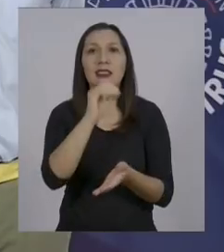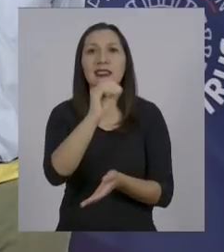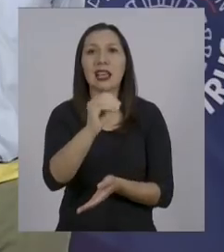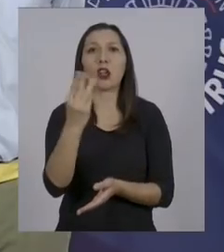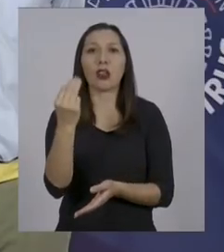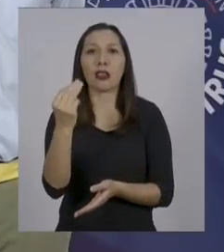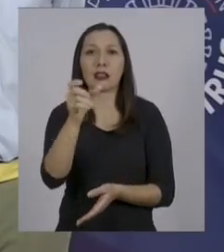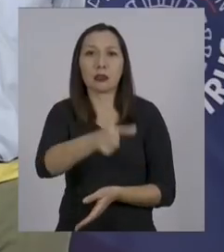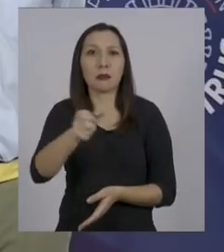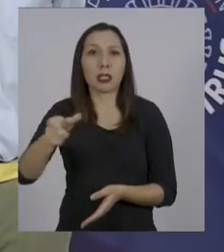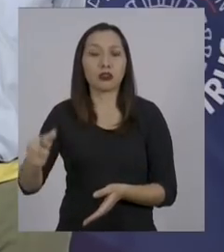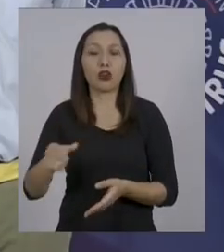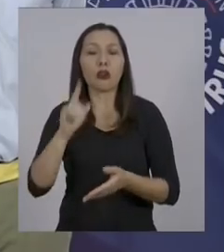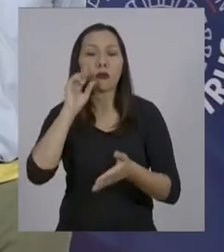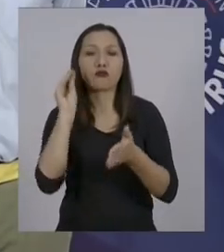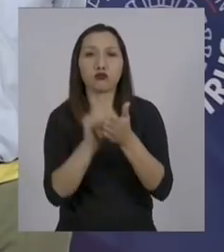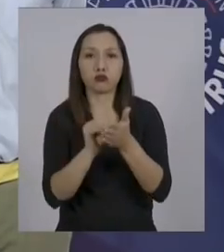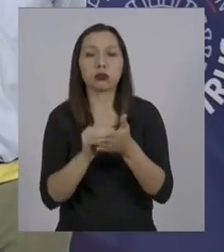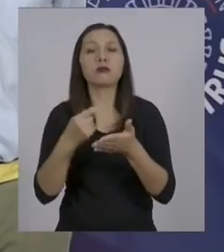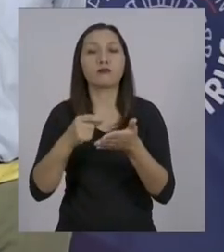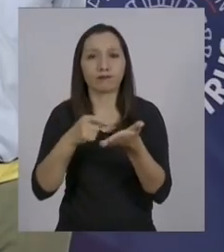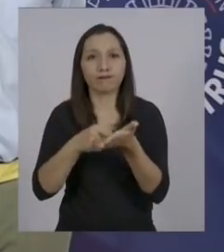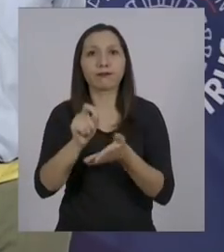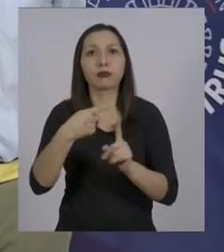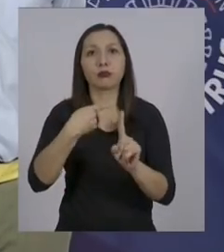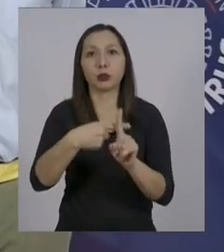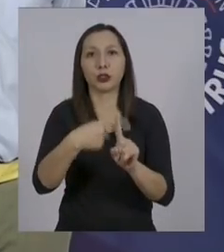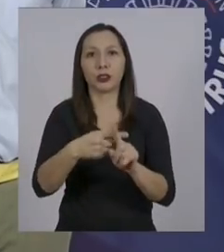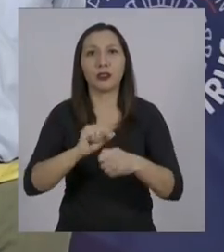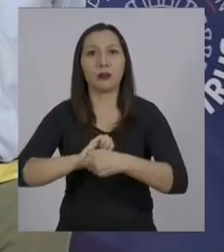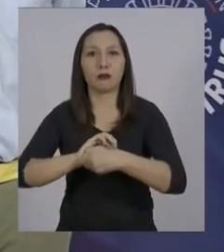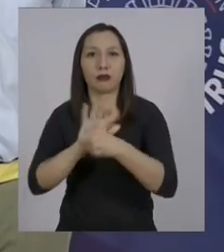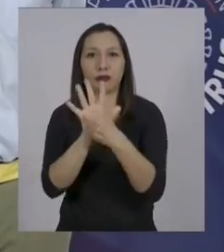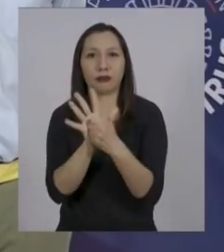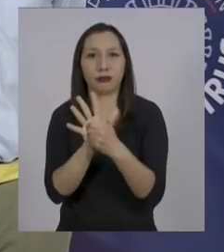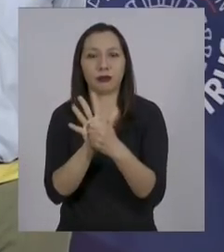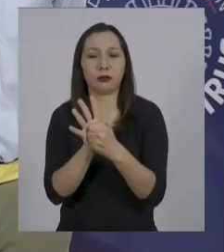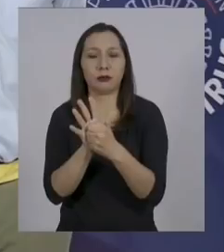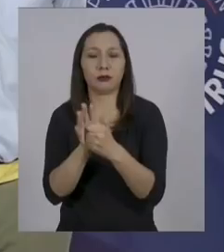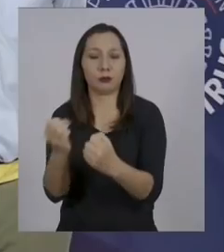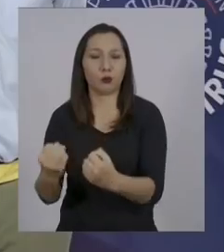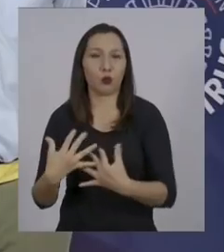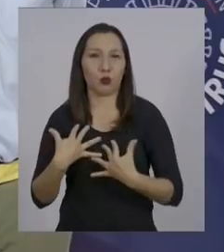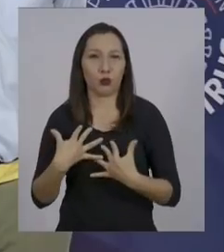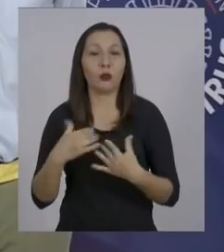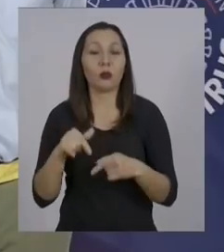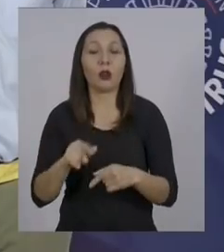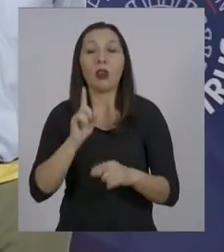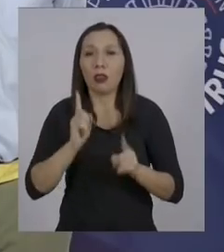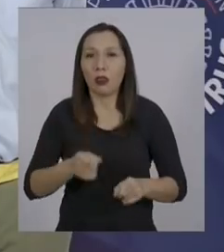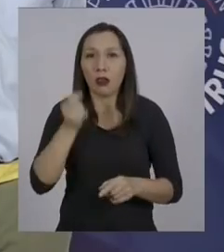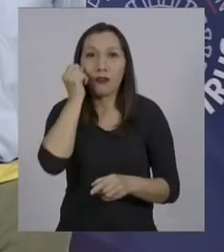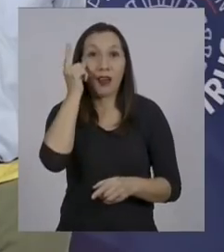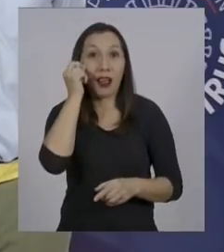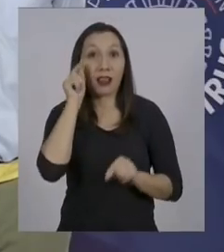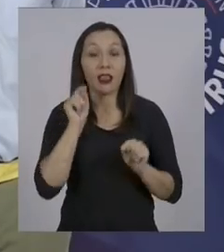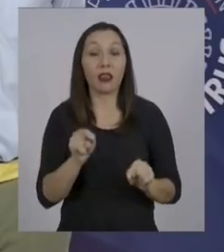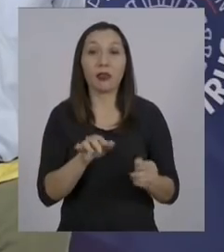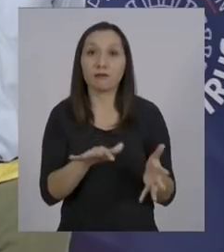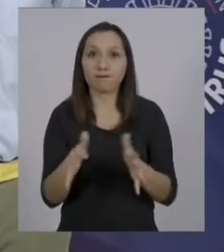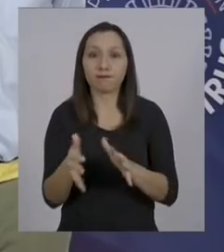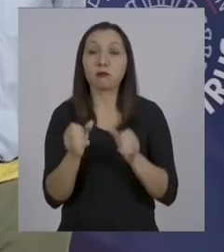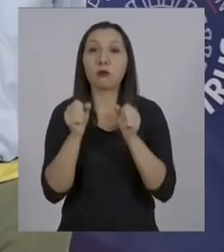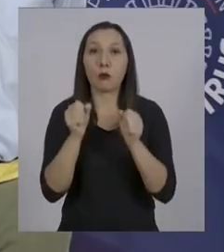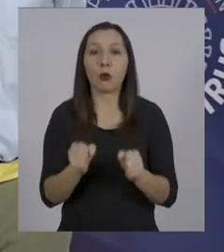267.013 casos registrados, comprobados de esta infección. Tenemos que entender que es